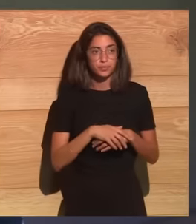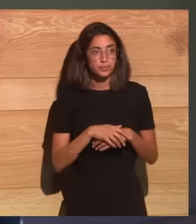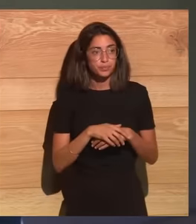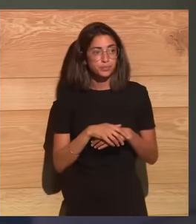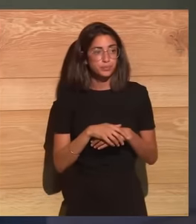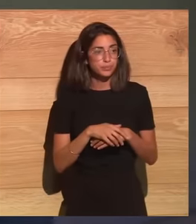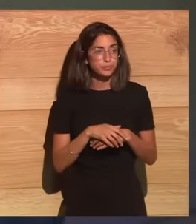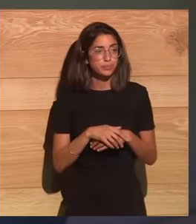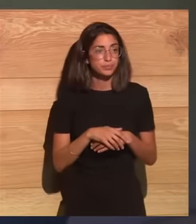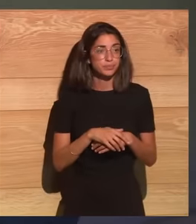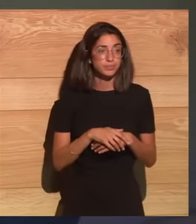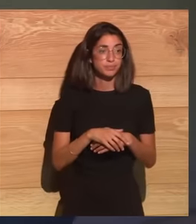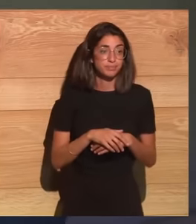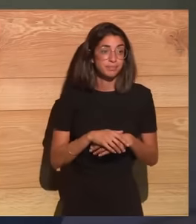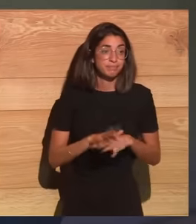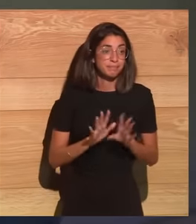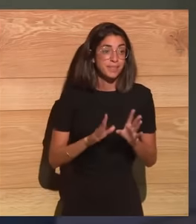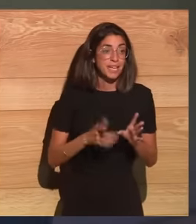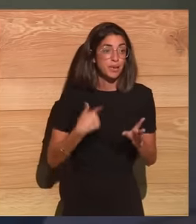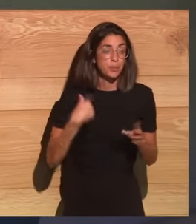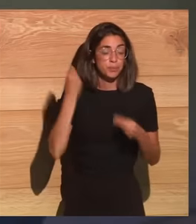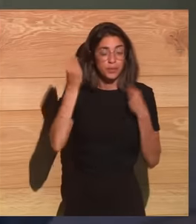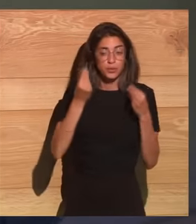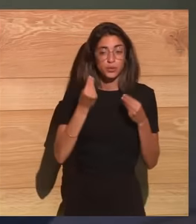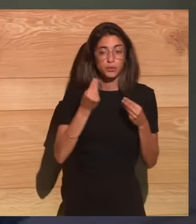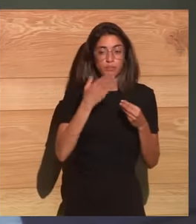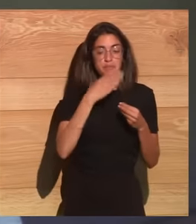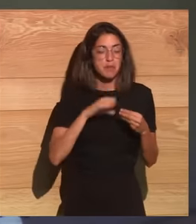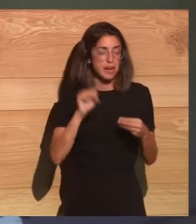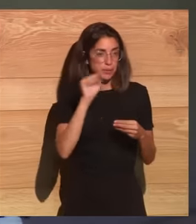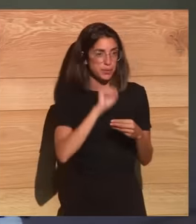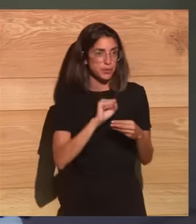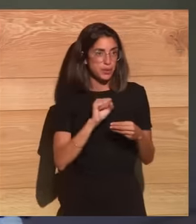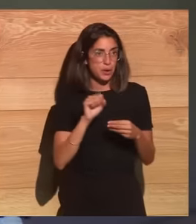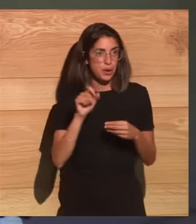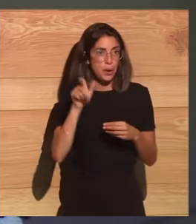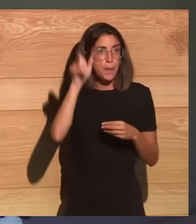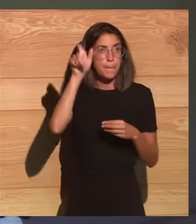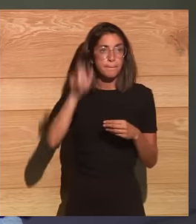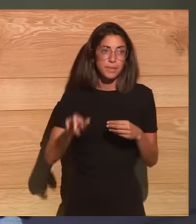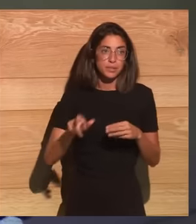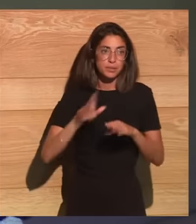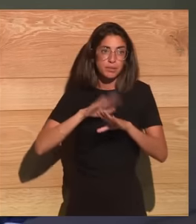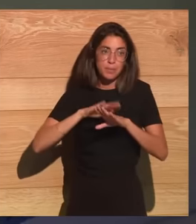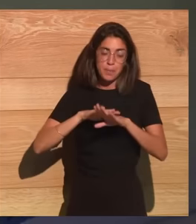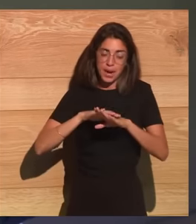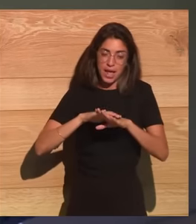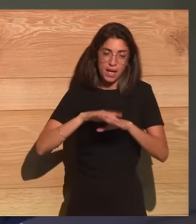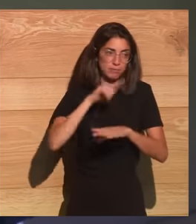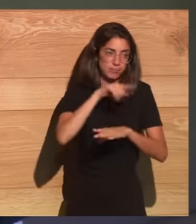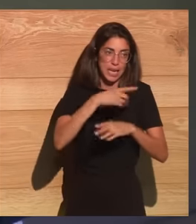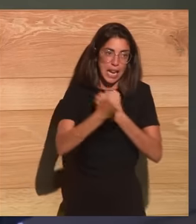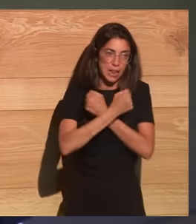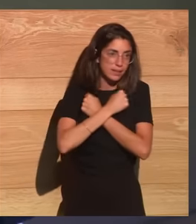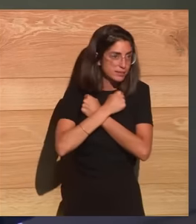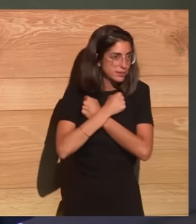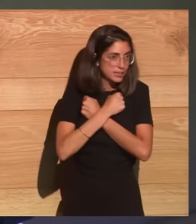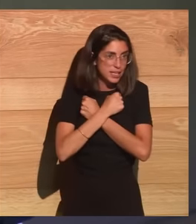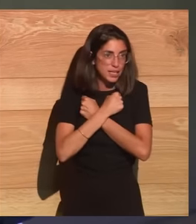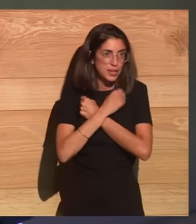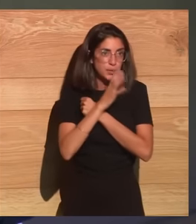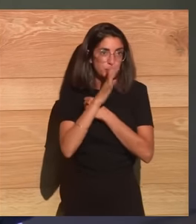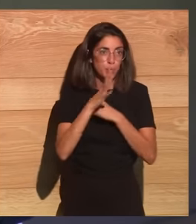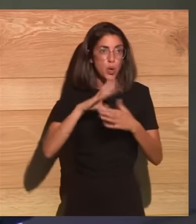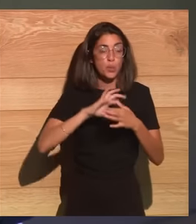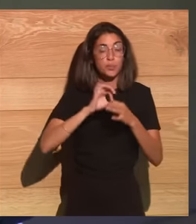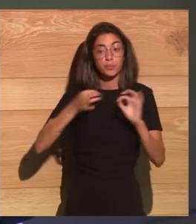sé. Una anécdota maravillosa. Es una persona para quererle, ¿eh? Para quererle. Le encargan a sus amigos